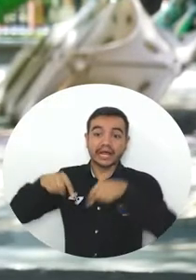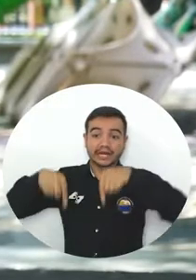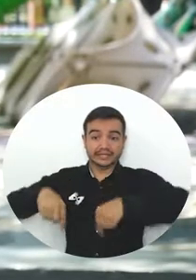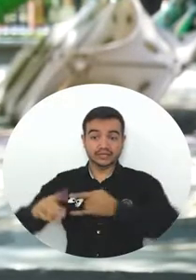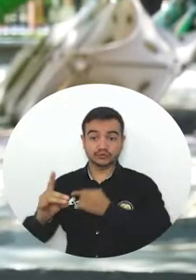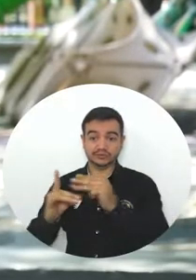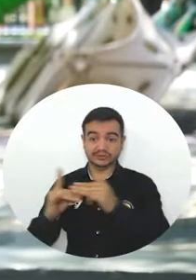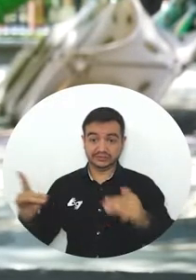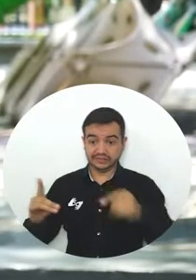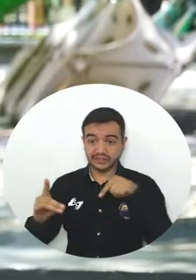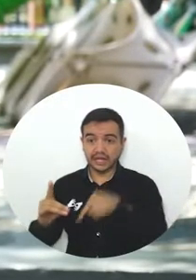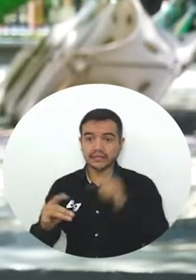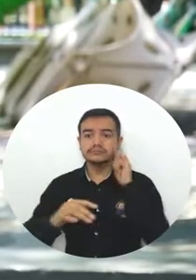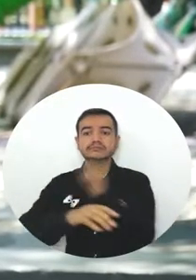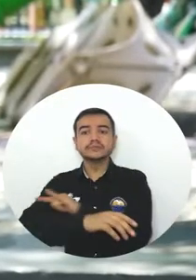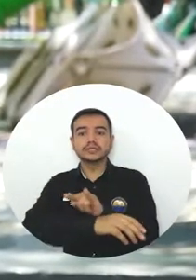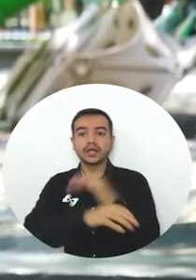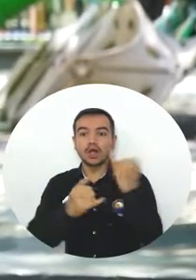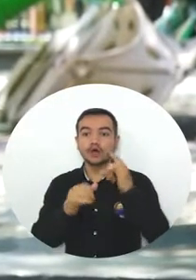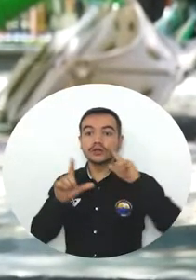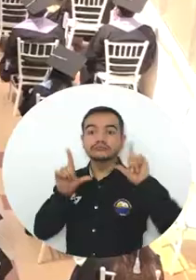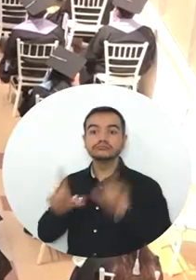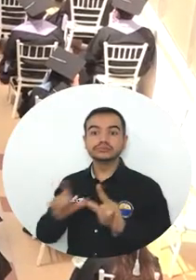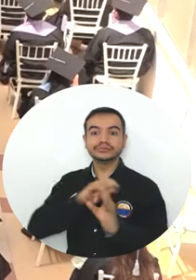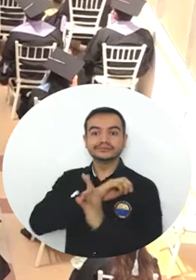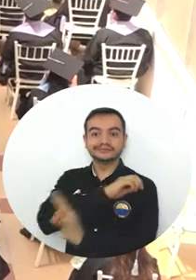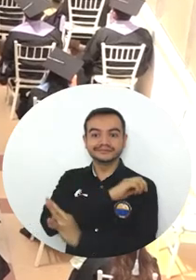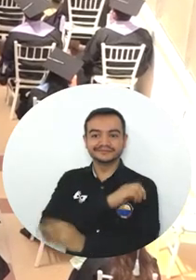es un nuevo profesional de la psicología.